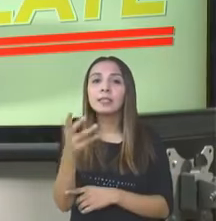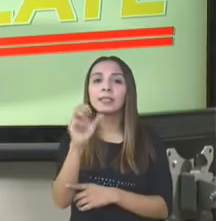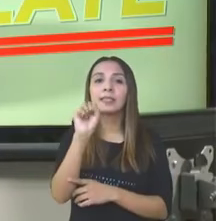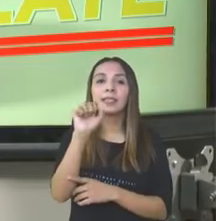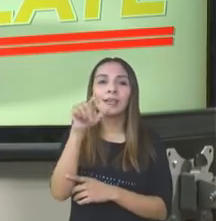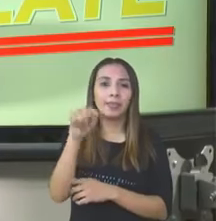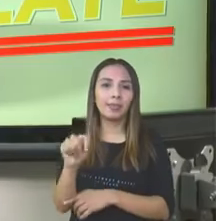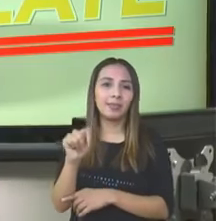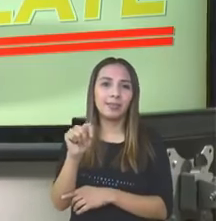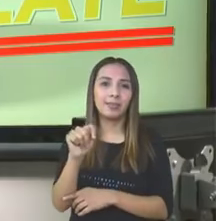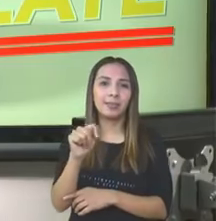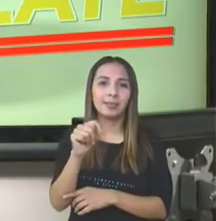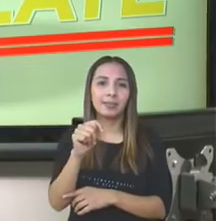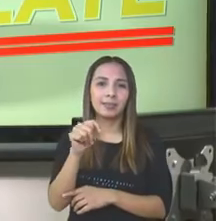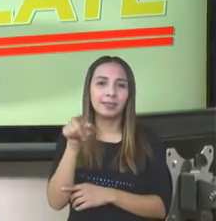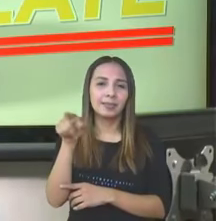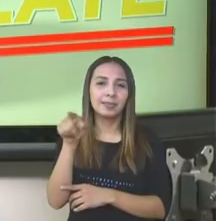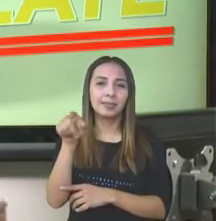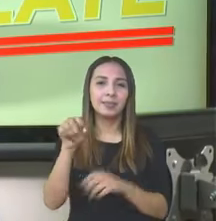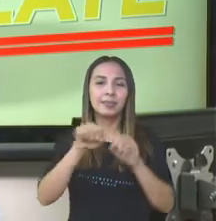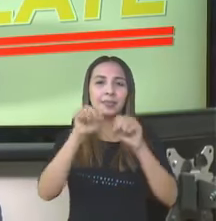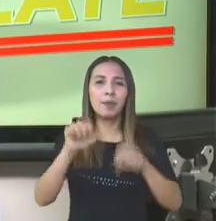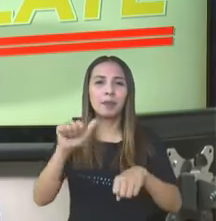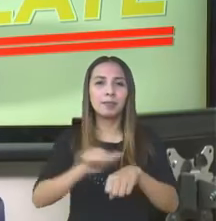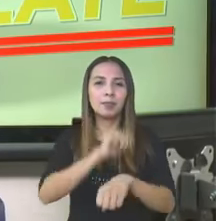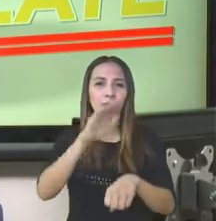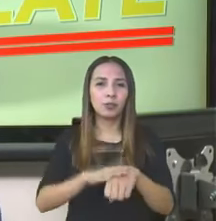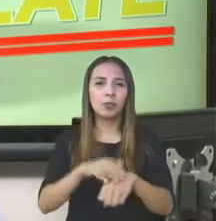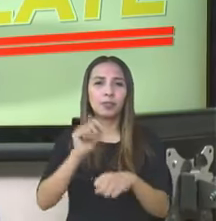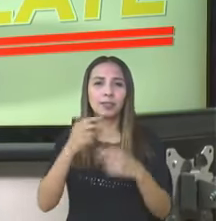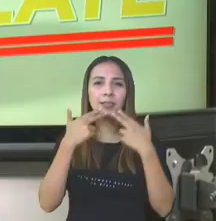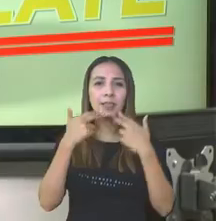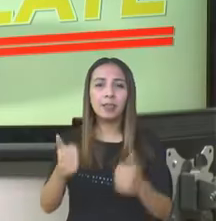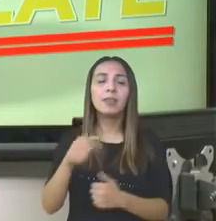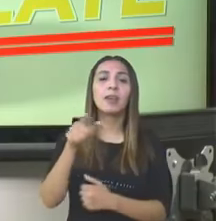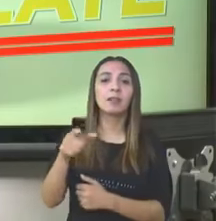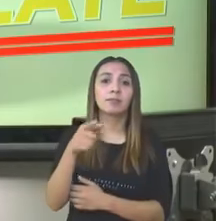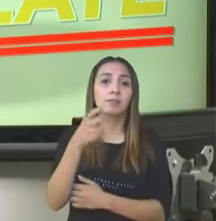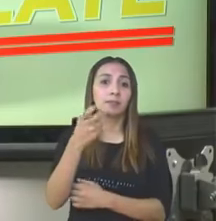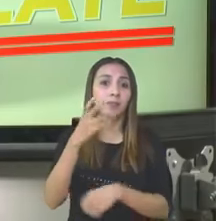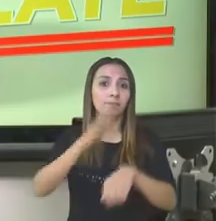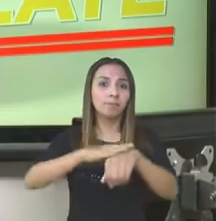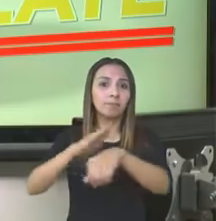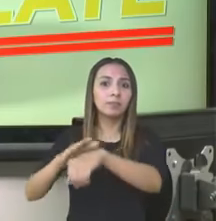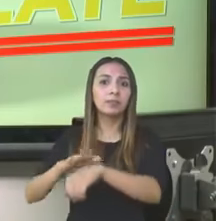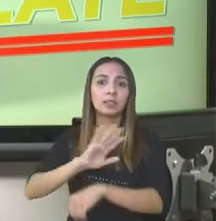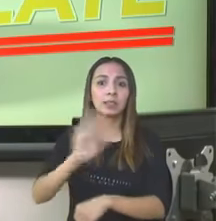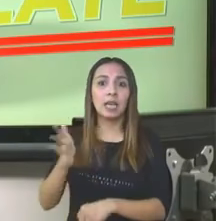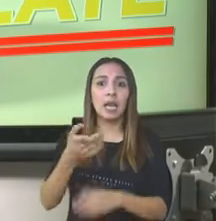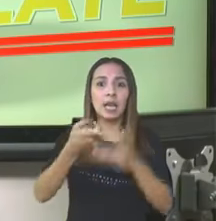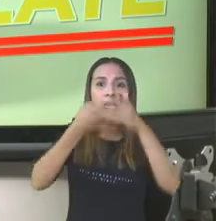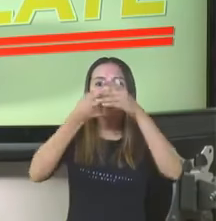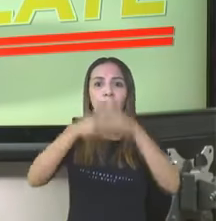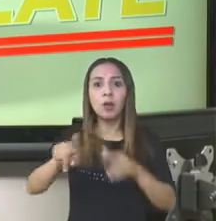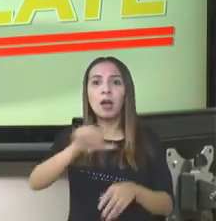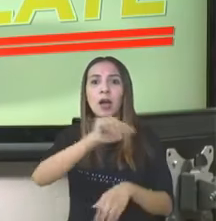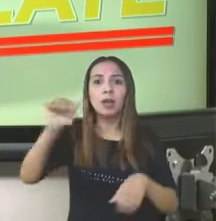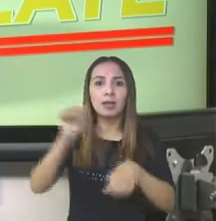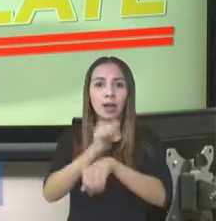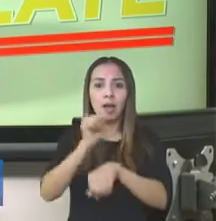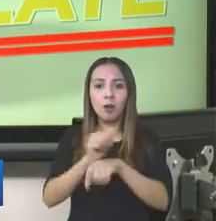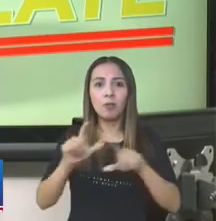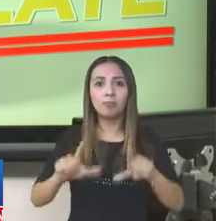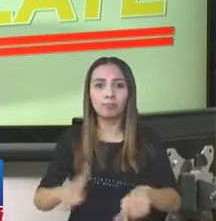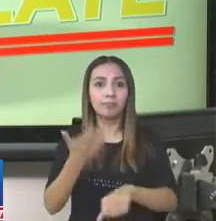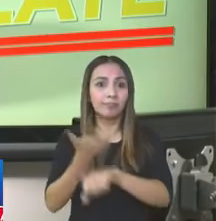el Sistema de Administración Tributaria. Pues hay que recordar que en estos momentos se inició el registro de los vehículos de procedencia extranjera llamados